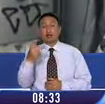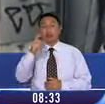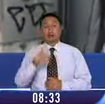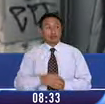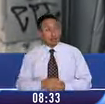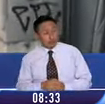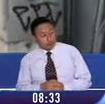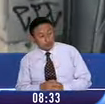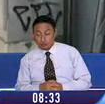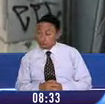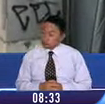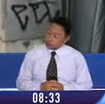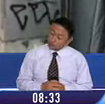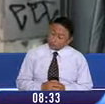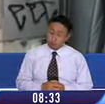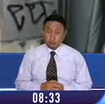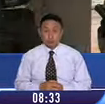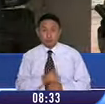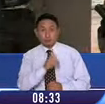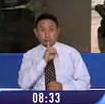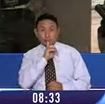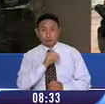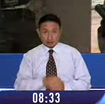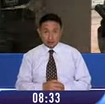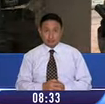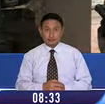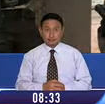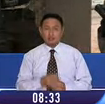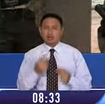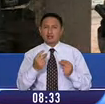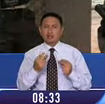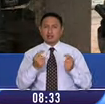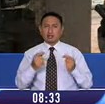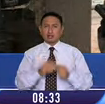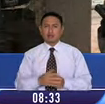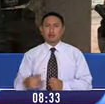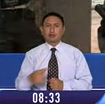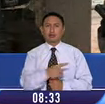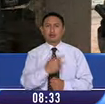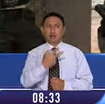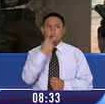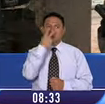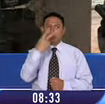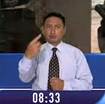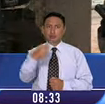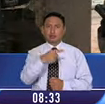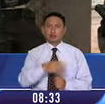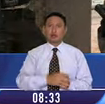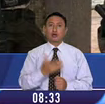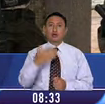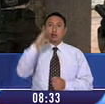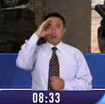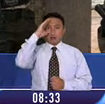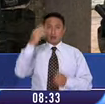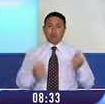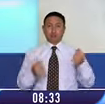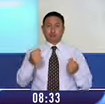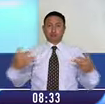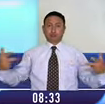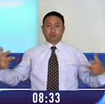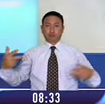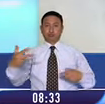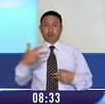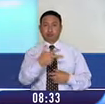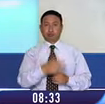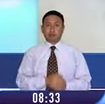de campaneros en la parte exterior. A los pocos minutos se percataron de la circulación de un patrullero policial,